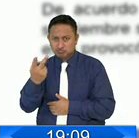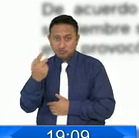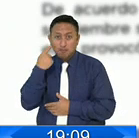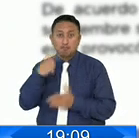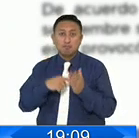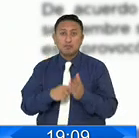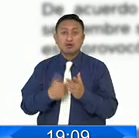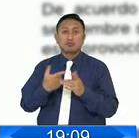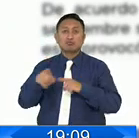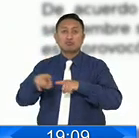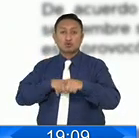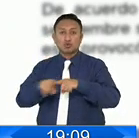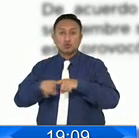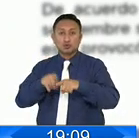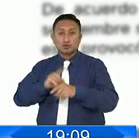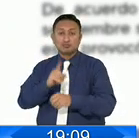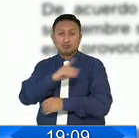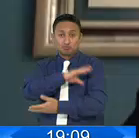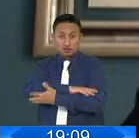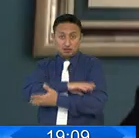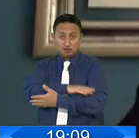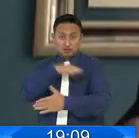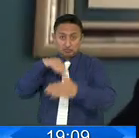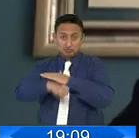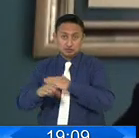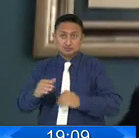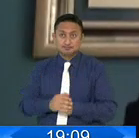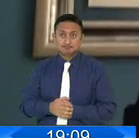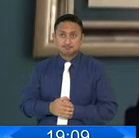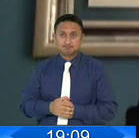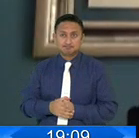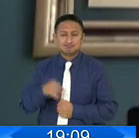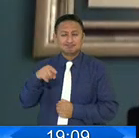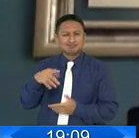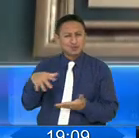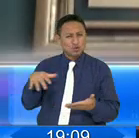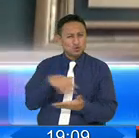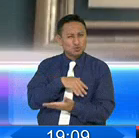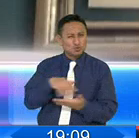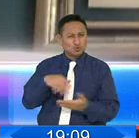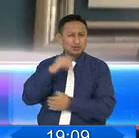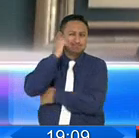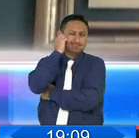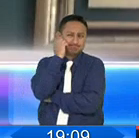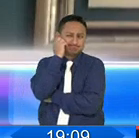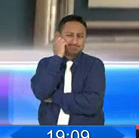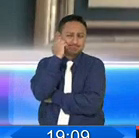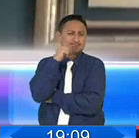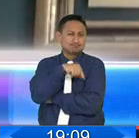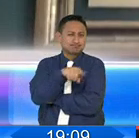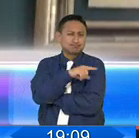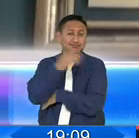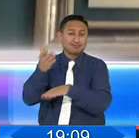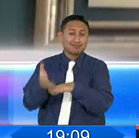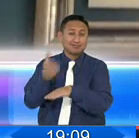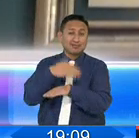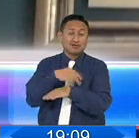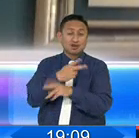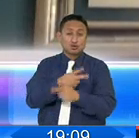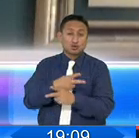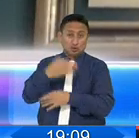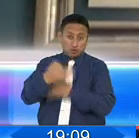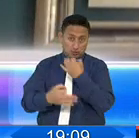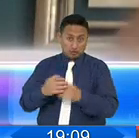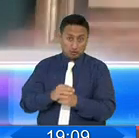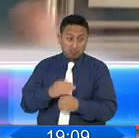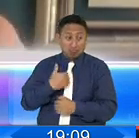las postulaciones cargadas en la plataforma. Lo sospechoso hubiera sido que no hubiéramos dado cuenta como Consejo de la